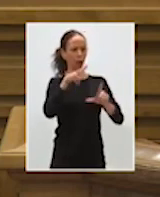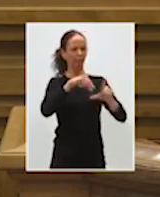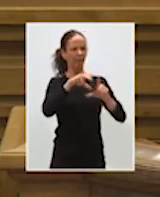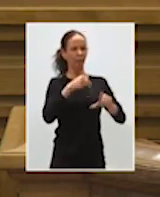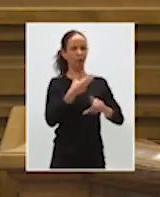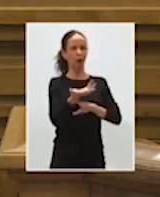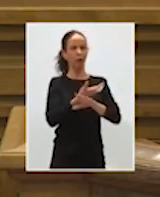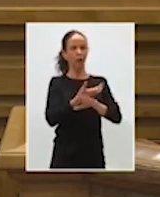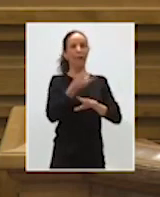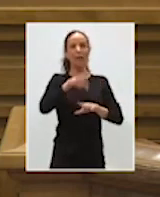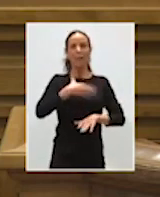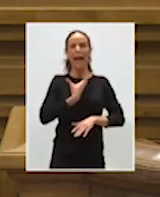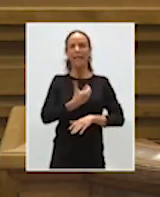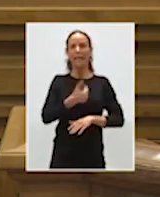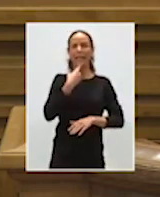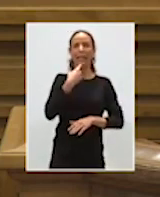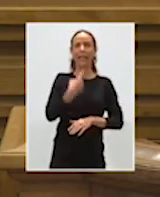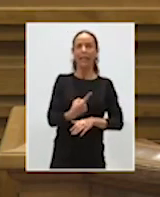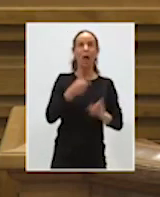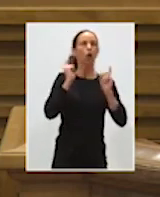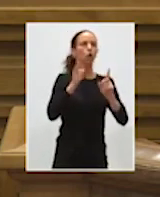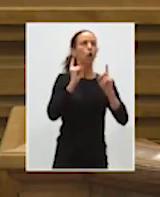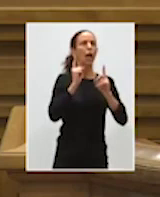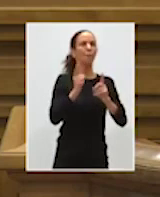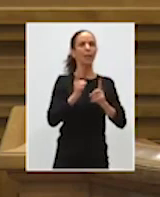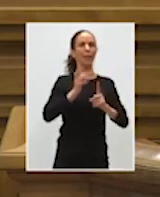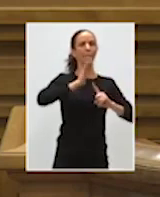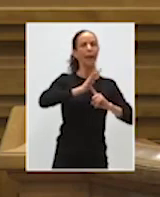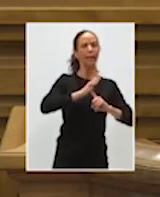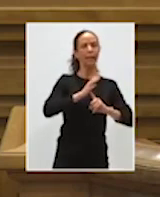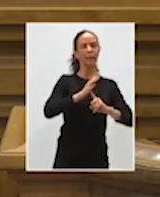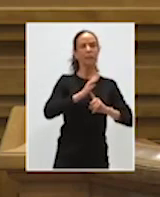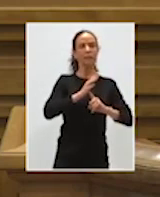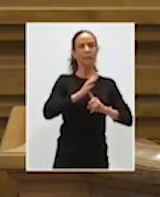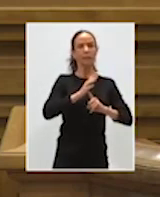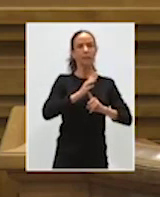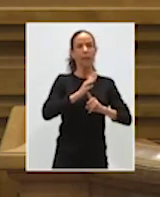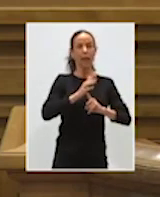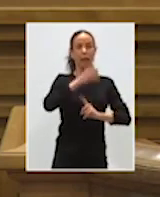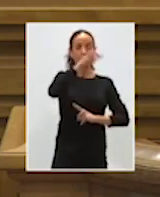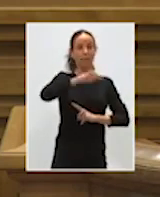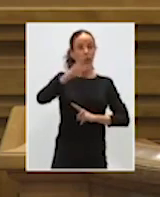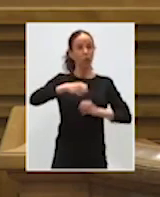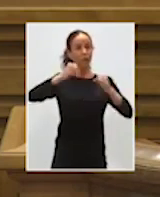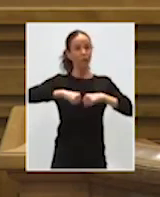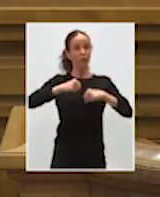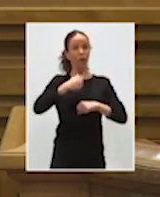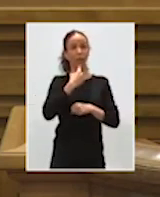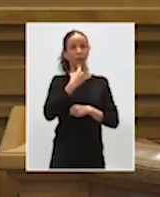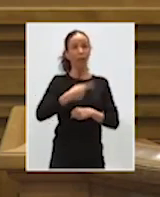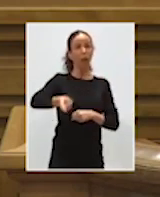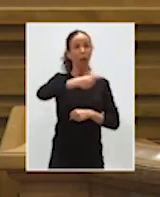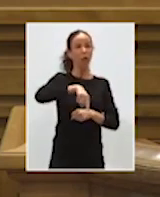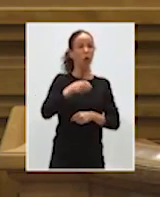que el Gobierno de España, con el apoyo de Paje en Castilla-La Mancha, pretende modificar las leyes para beneficiar a quienes atentaron contra España